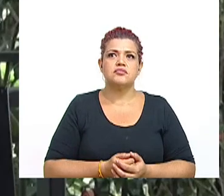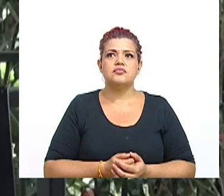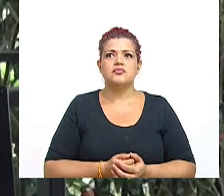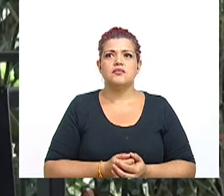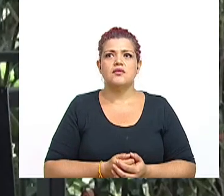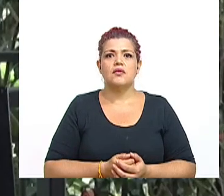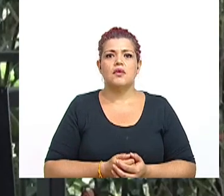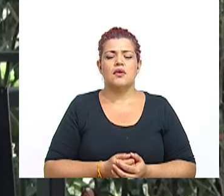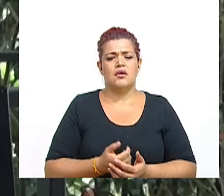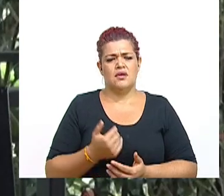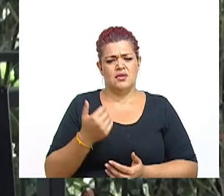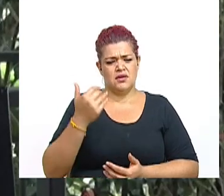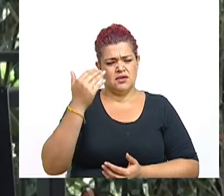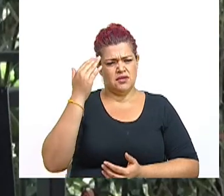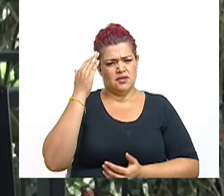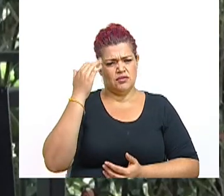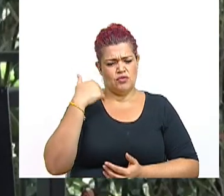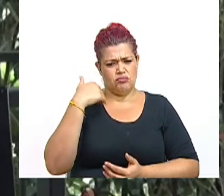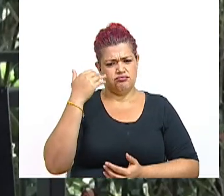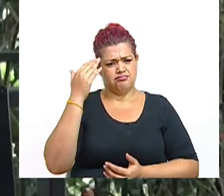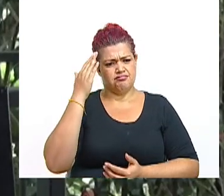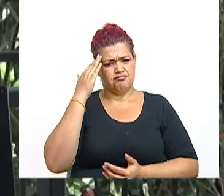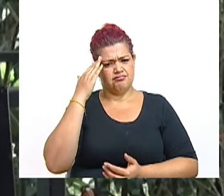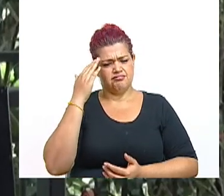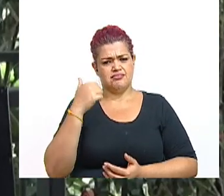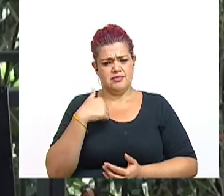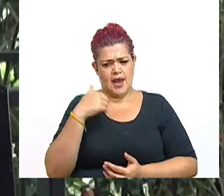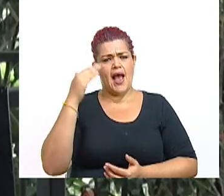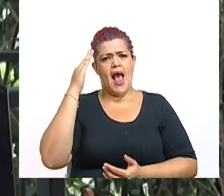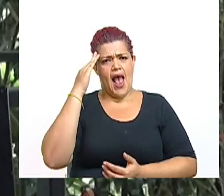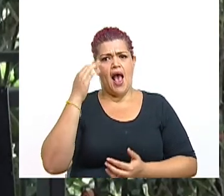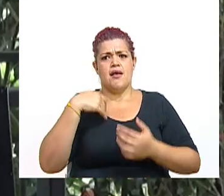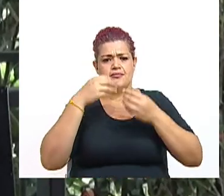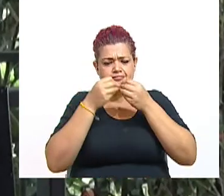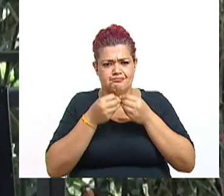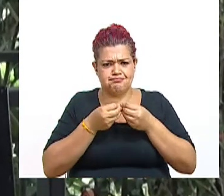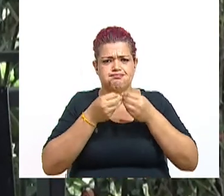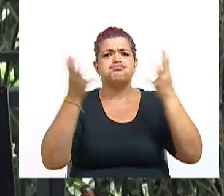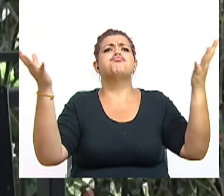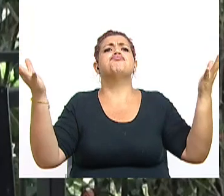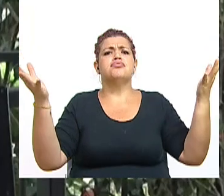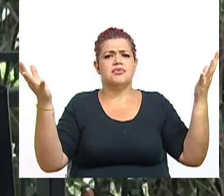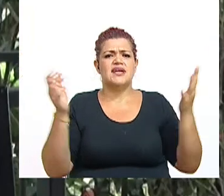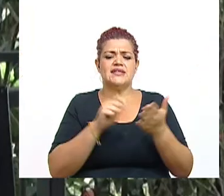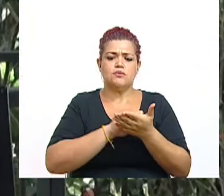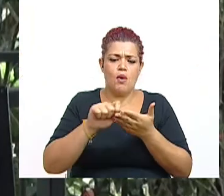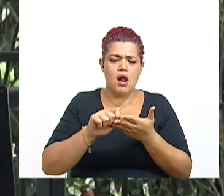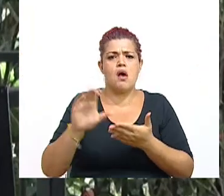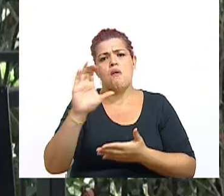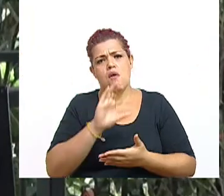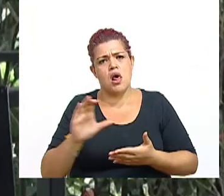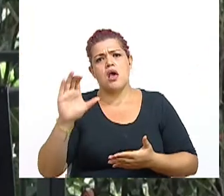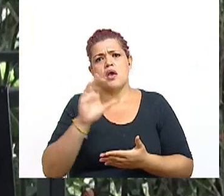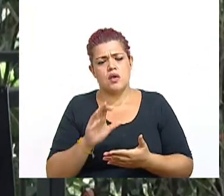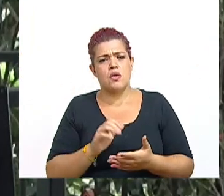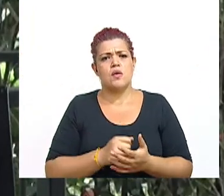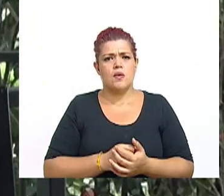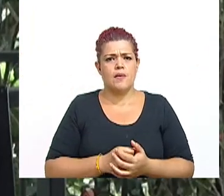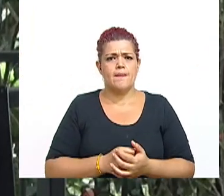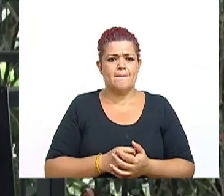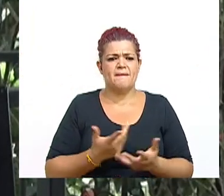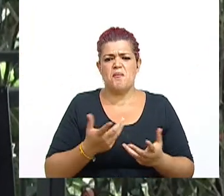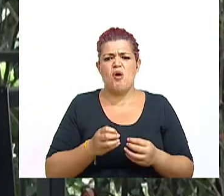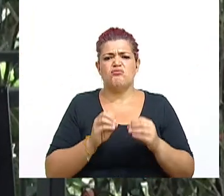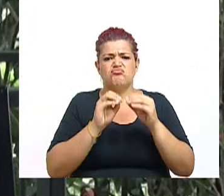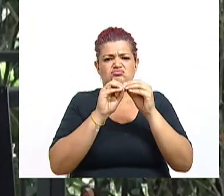los conocimientos sean divulgados y darlos a conocer, por ejemplo, en escuelas y colegios, por medio de